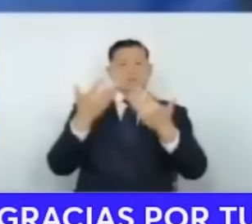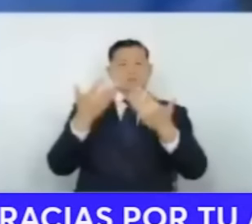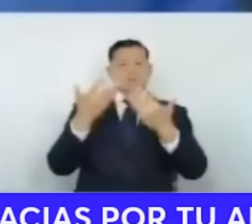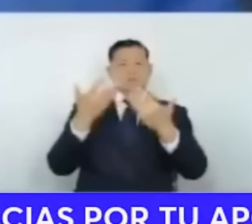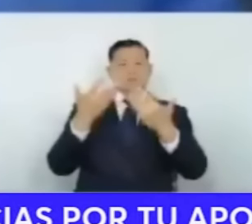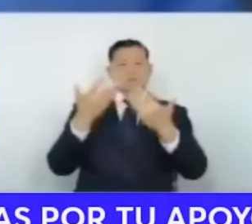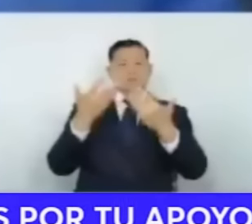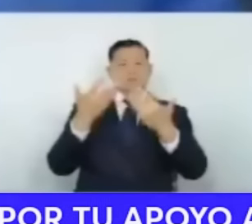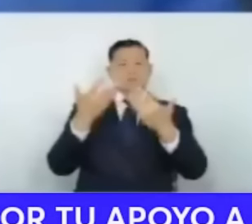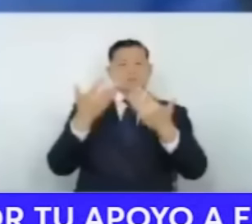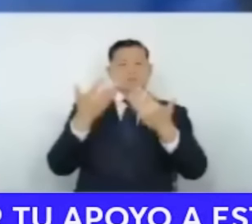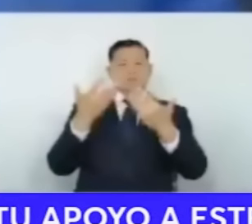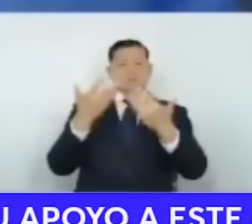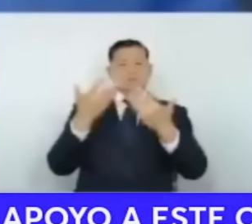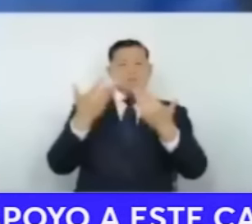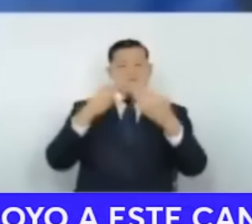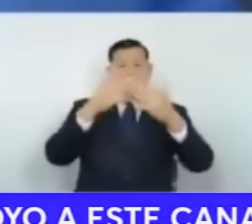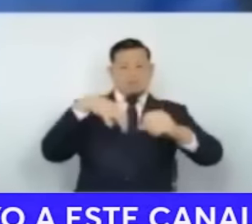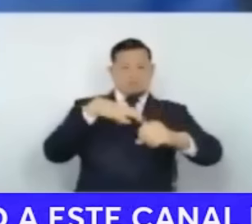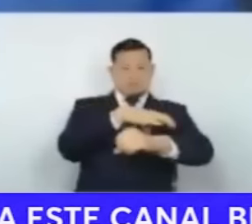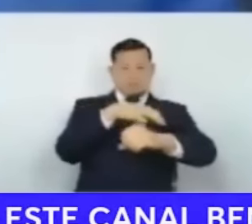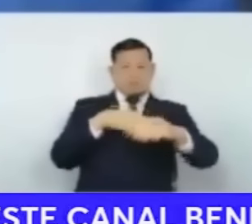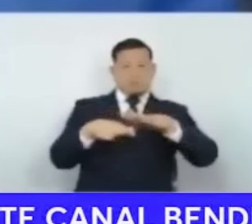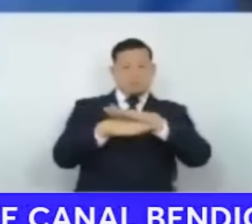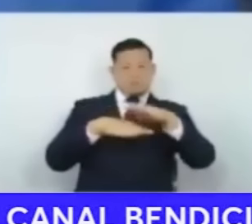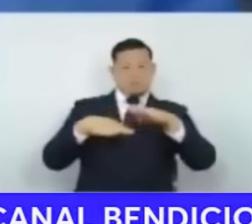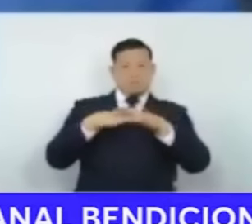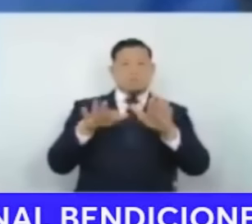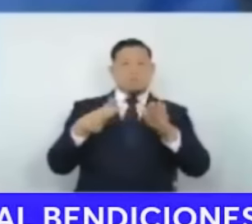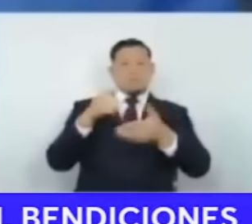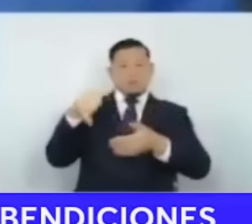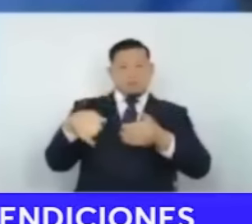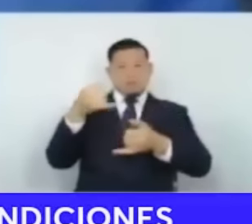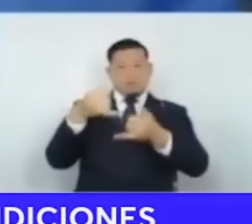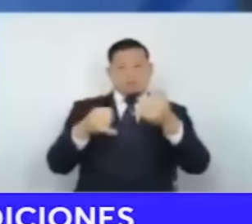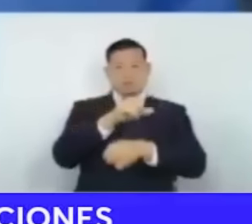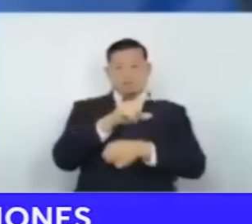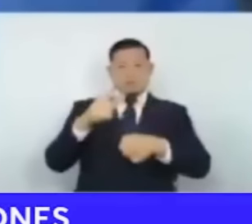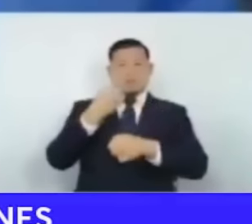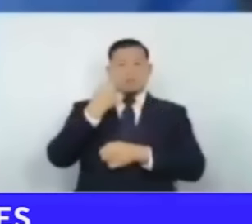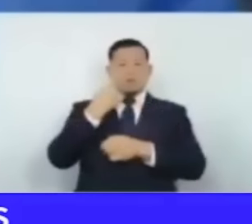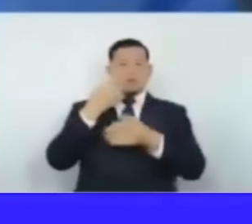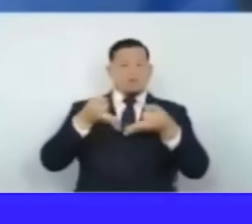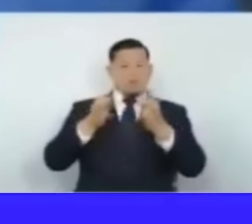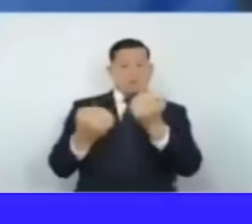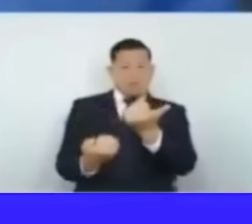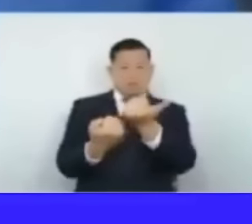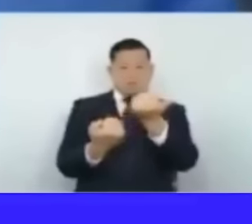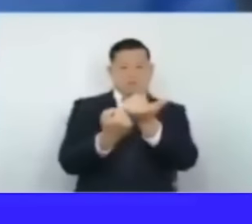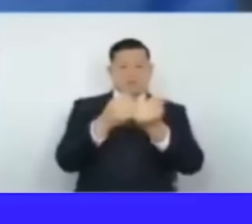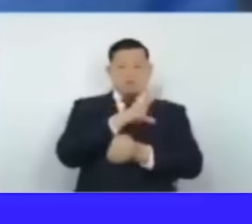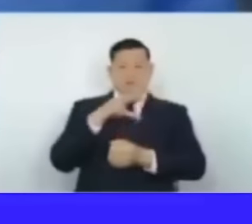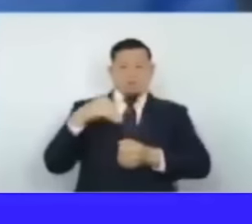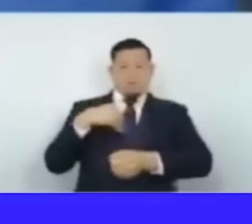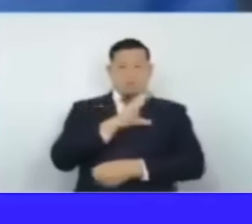del selecto canasta básica y este fin de semana se buscó la forma de poder apoyar a las